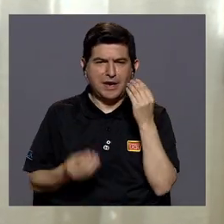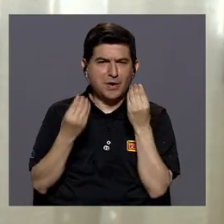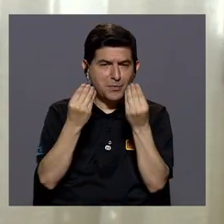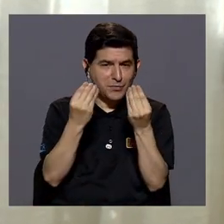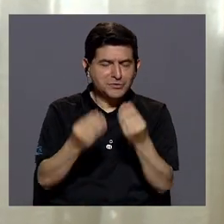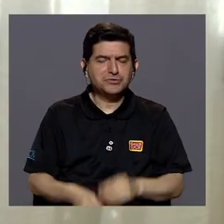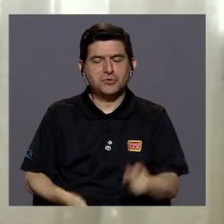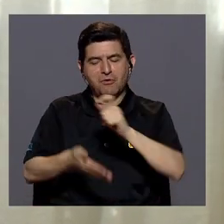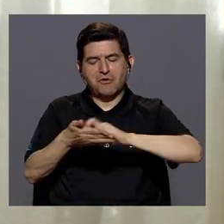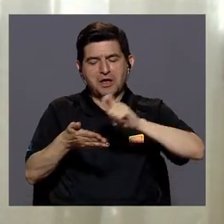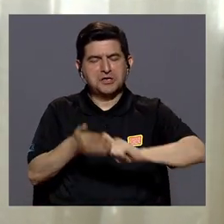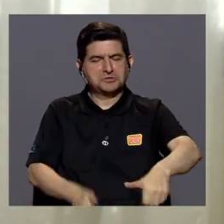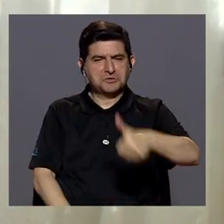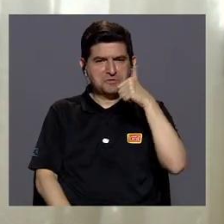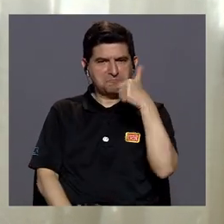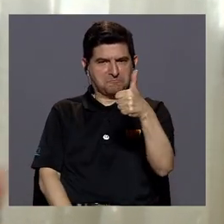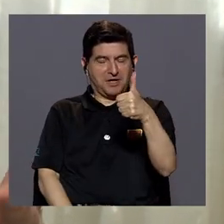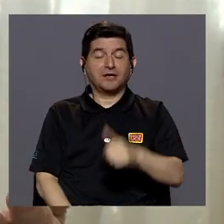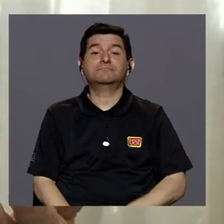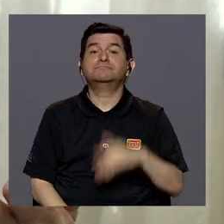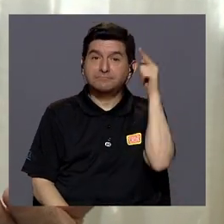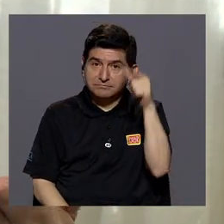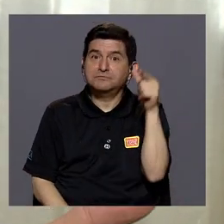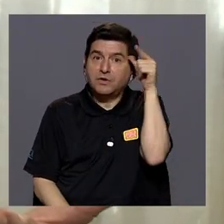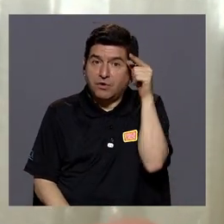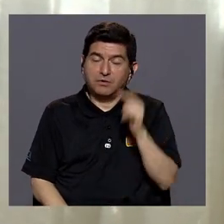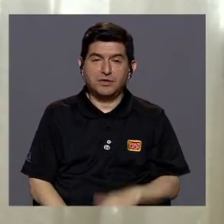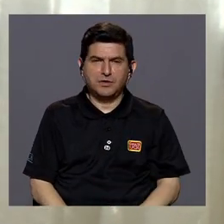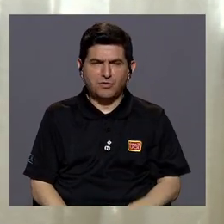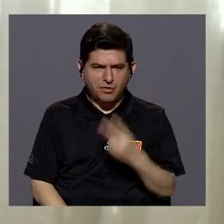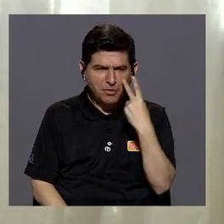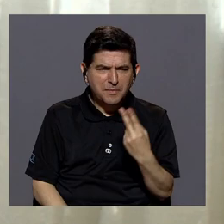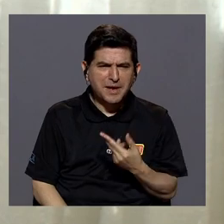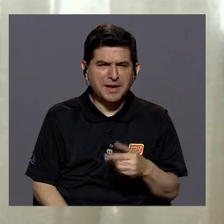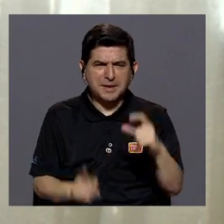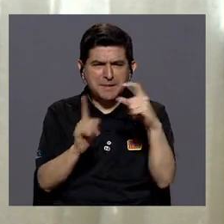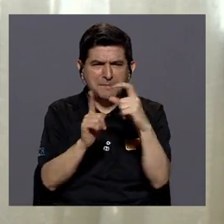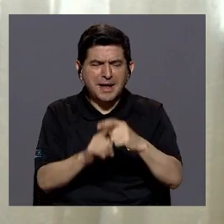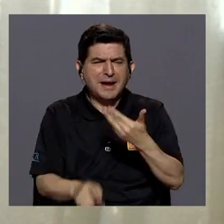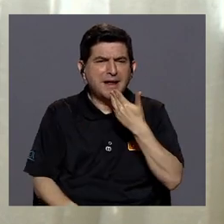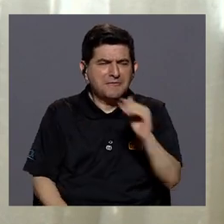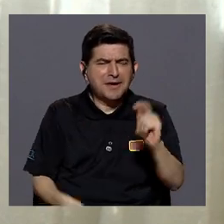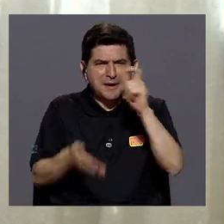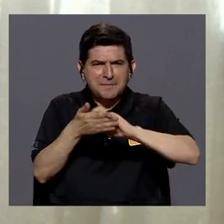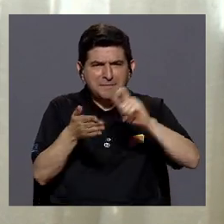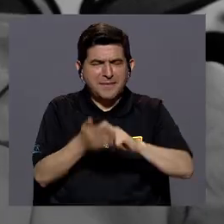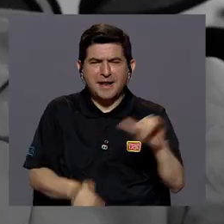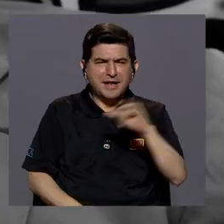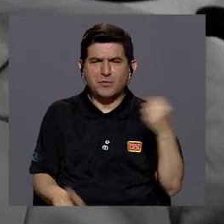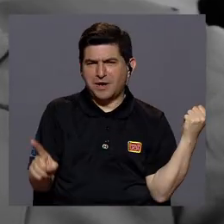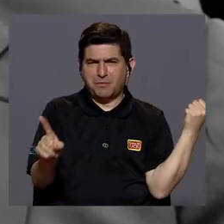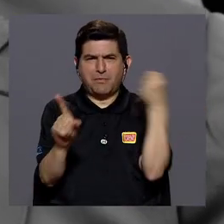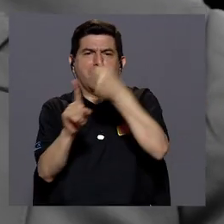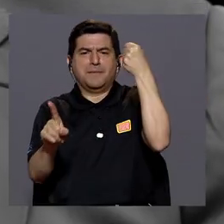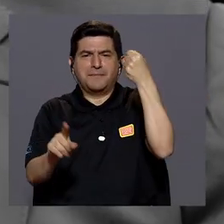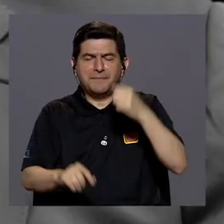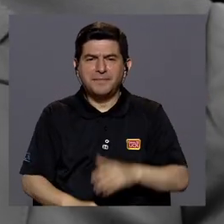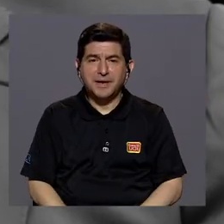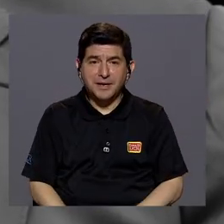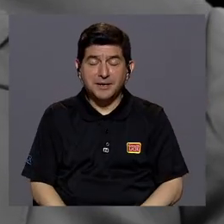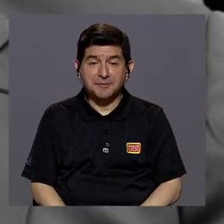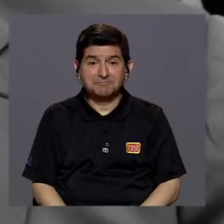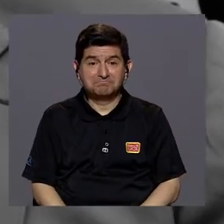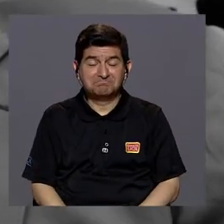Obviamente. Uno, cuando uno ve una palabra mal escrita, es como si mete un bombazo así, la ve así. Parece mentira,